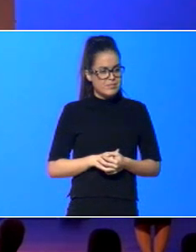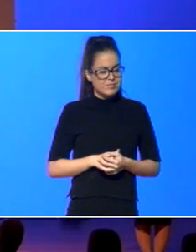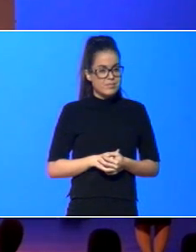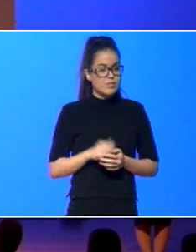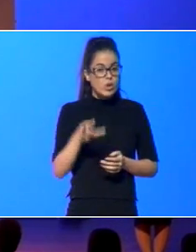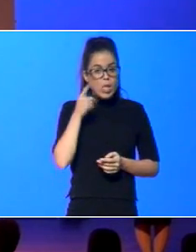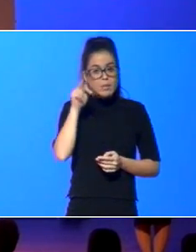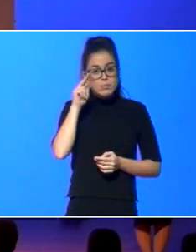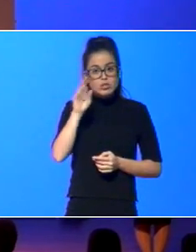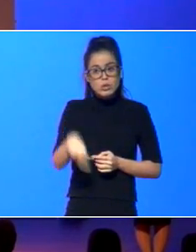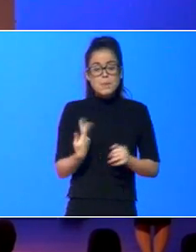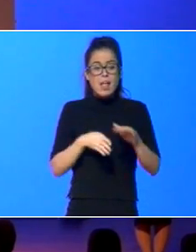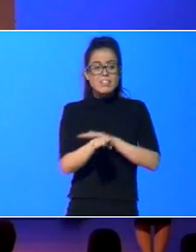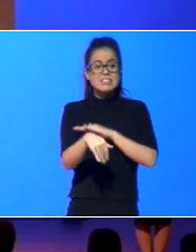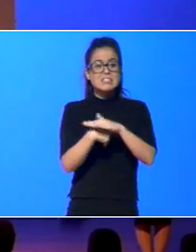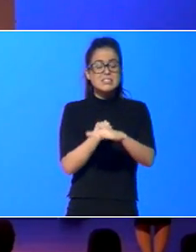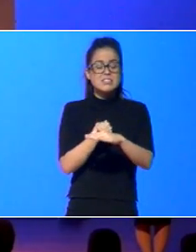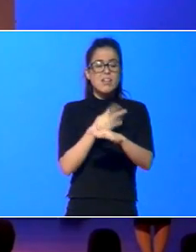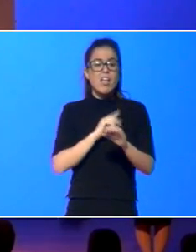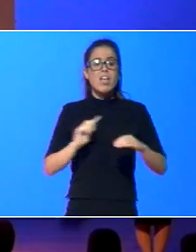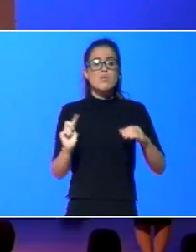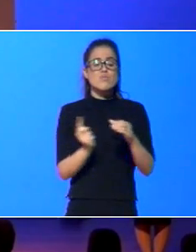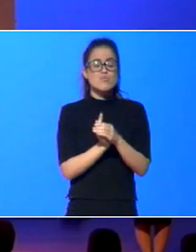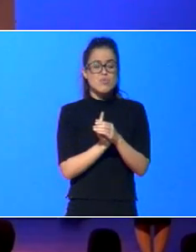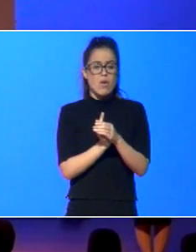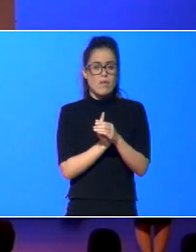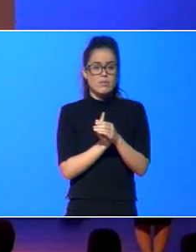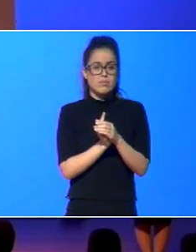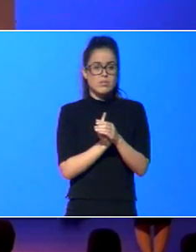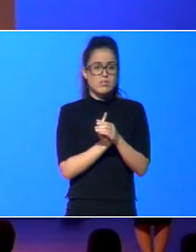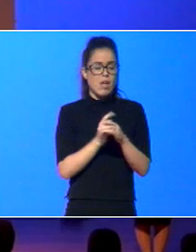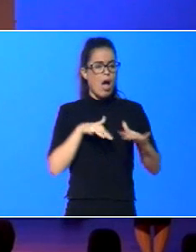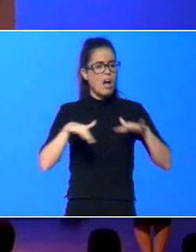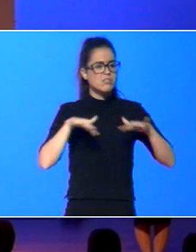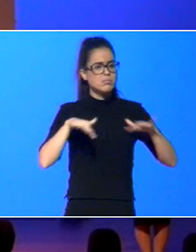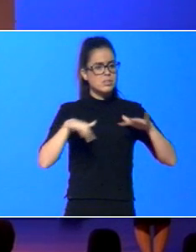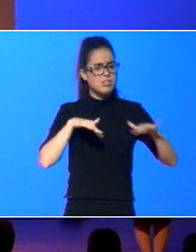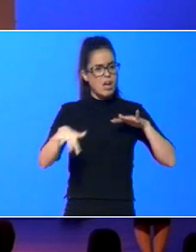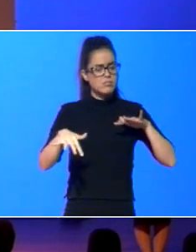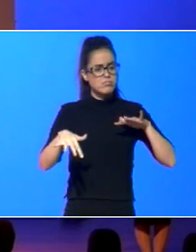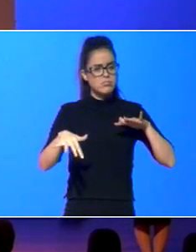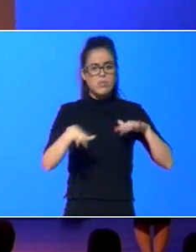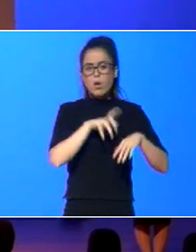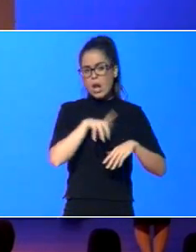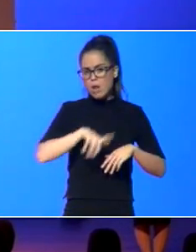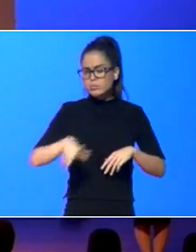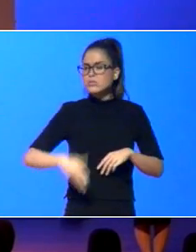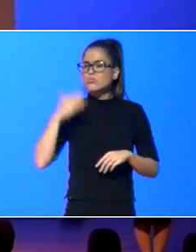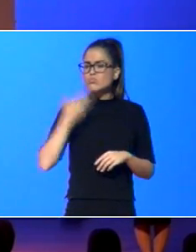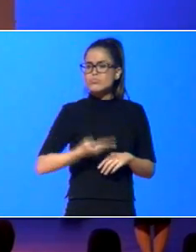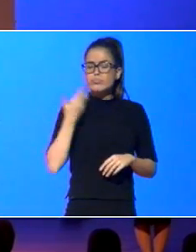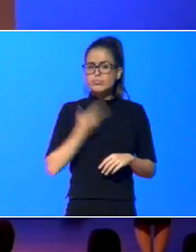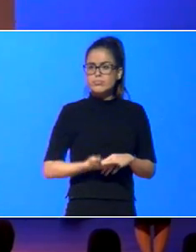en accesibilidad, en inclusión, activista, pues una persona muy importante. Ahora,